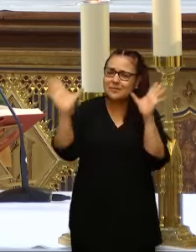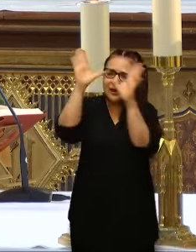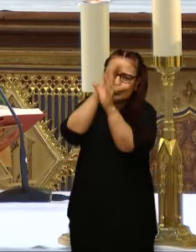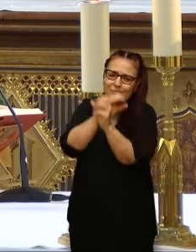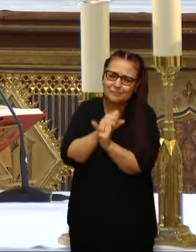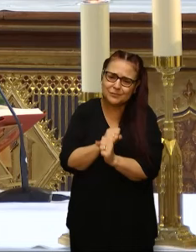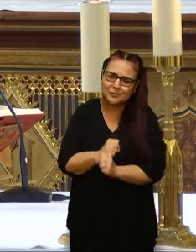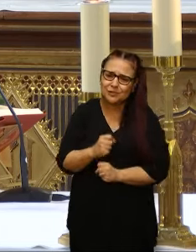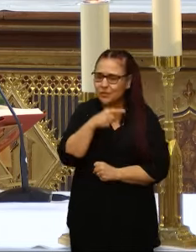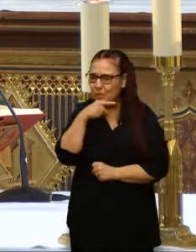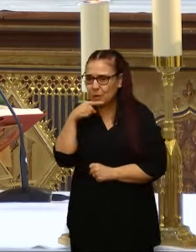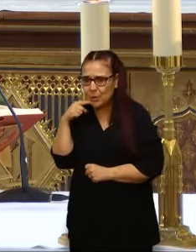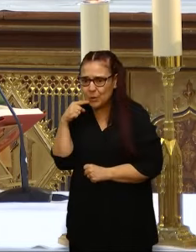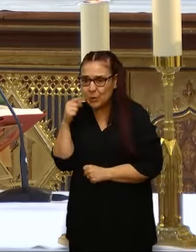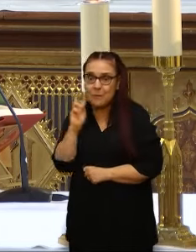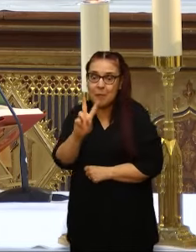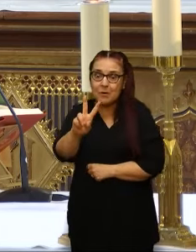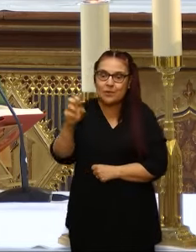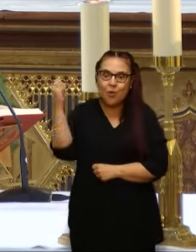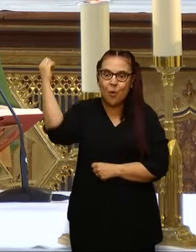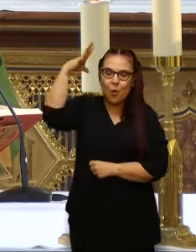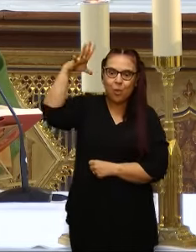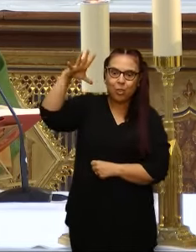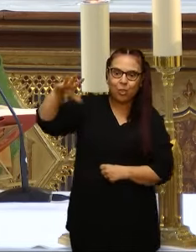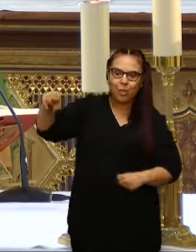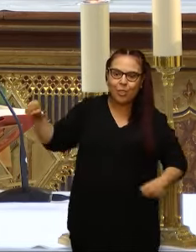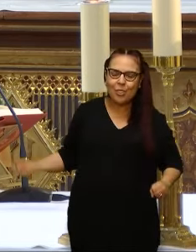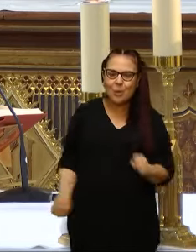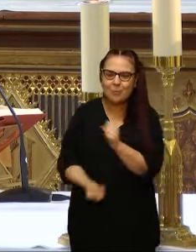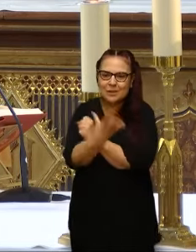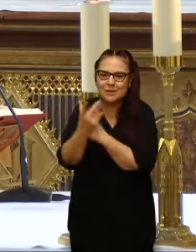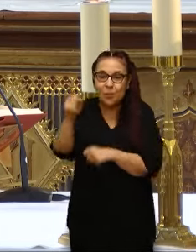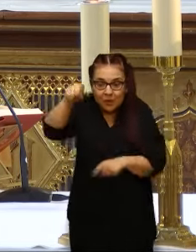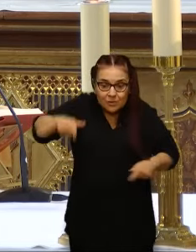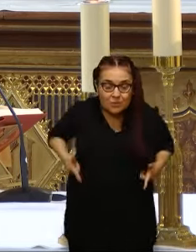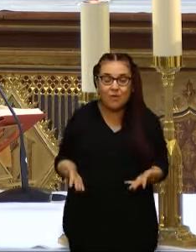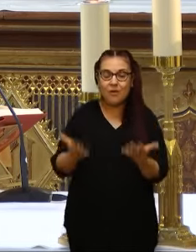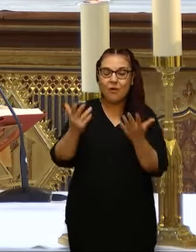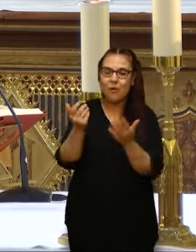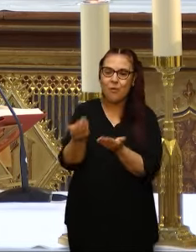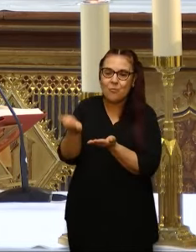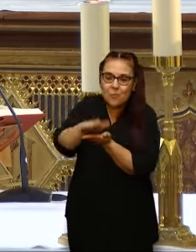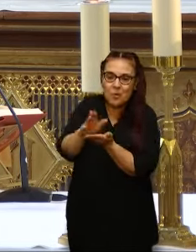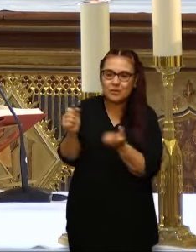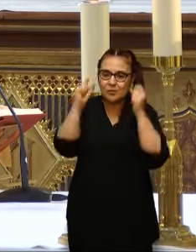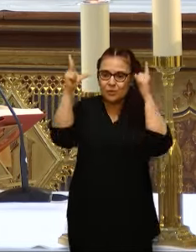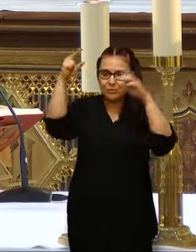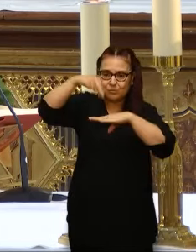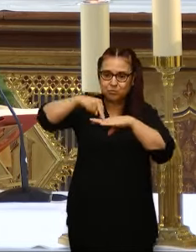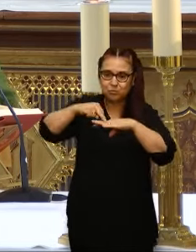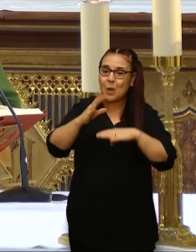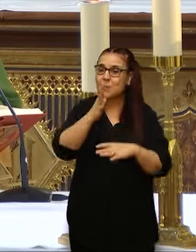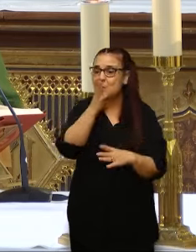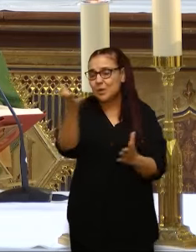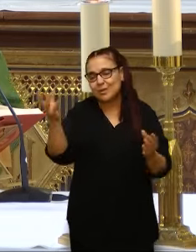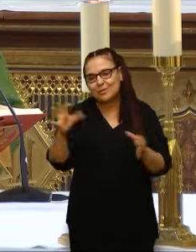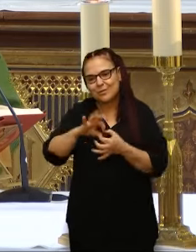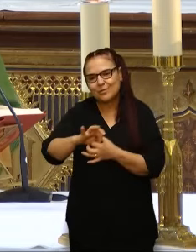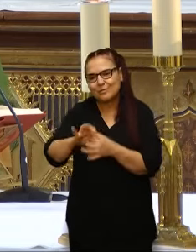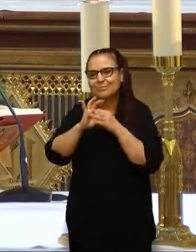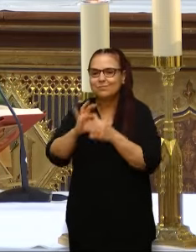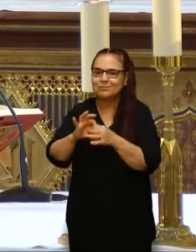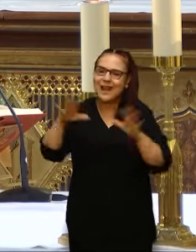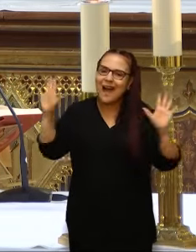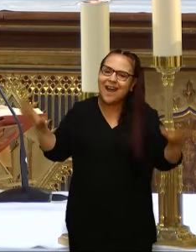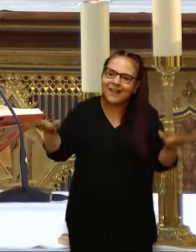dolor, vislumbramos la luz pascual en tu Hijo muerto y resucitado. Por eso, unidos a los